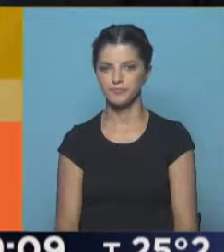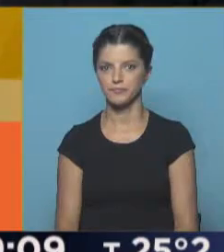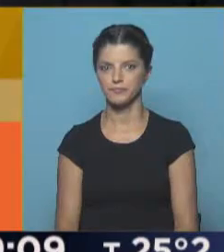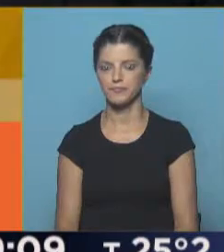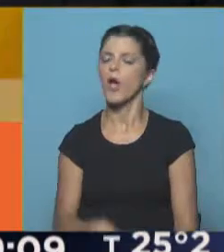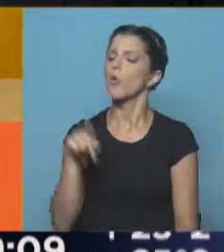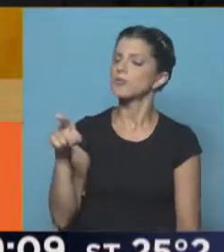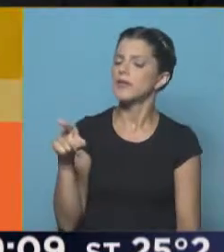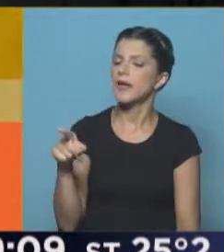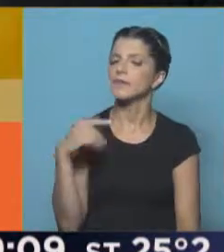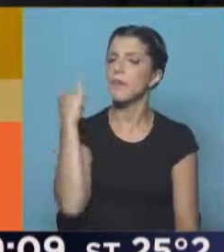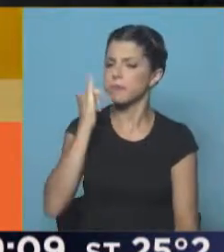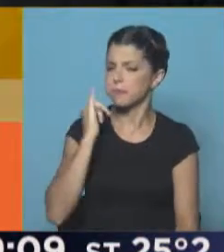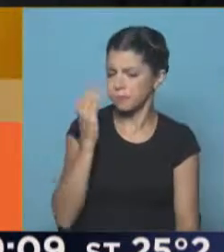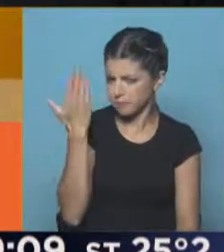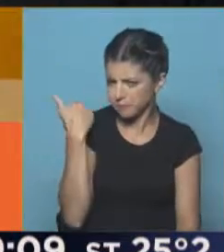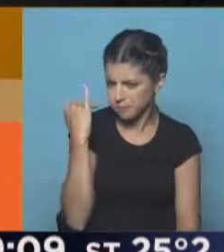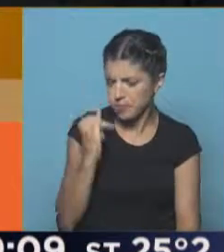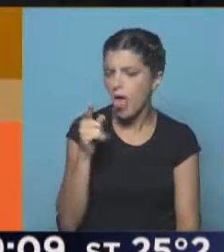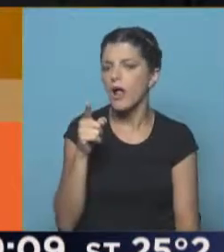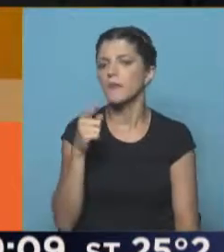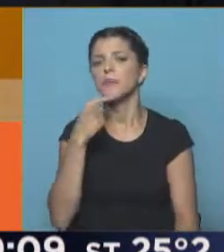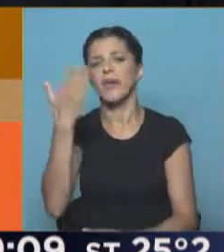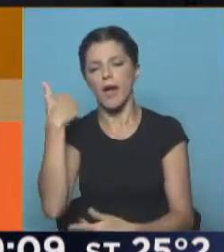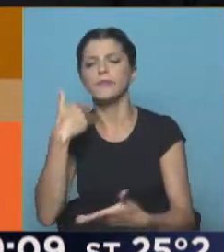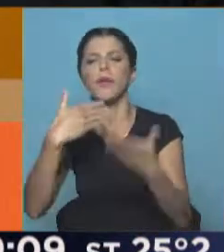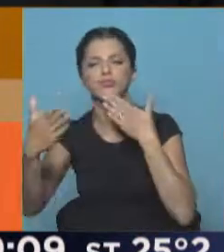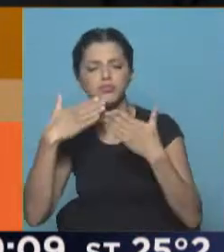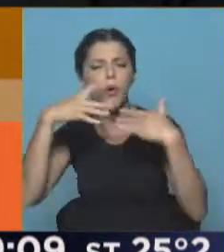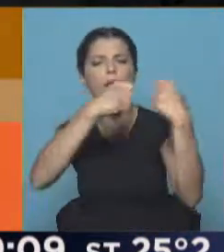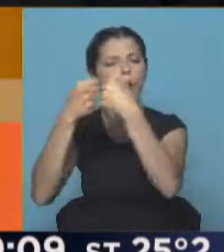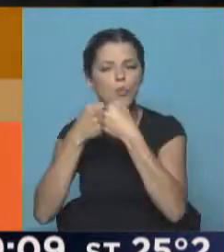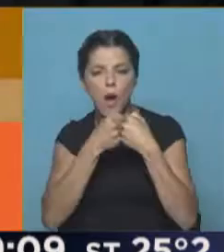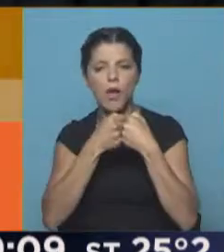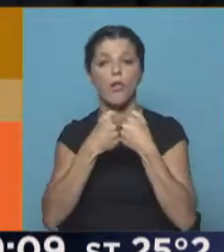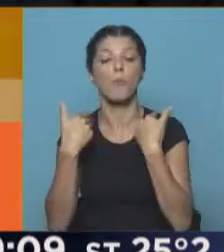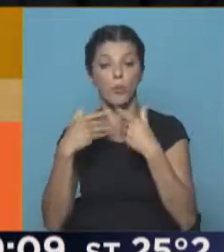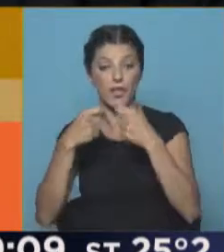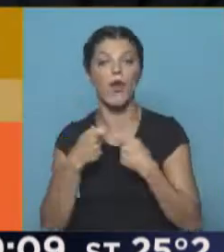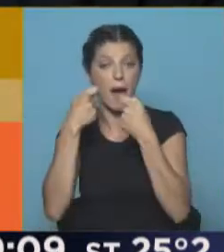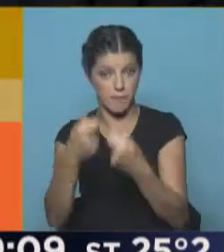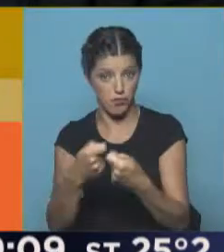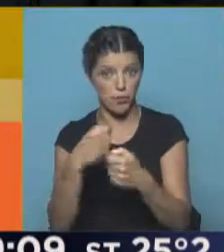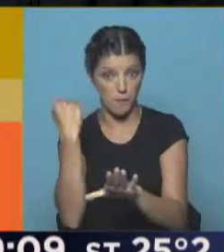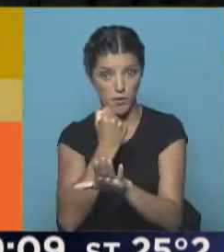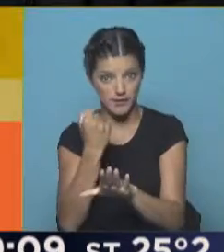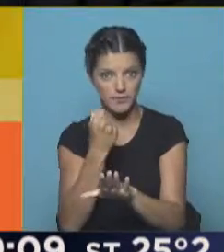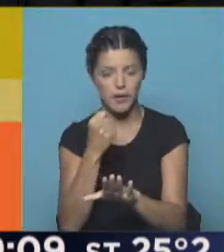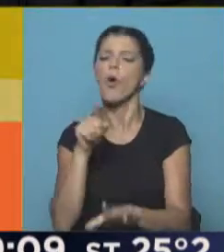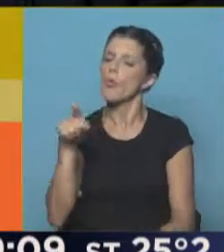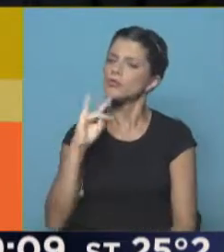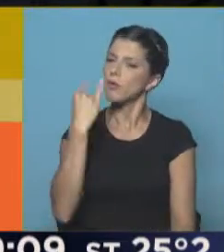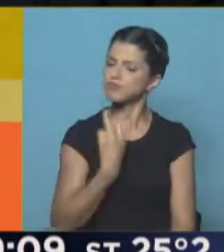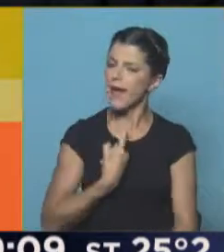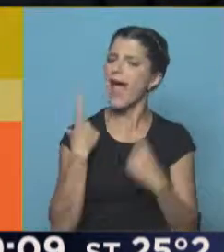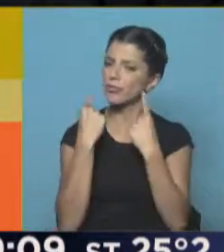final que usted acaba de describir, teniendo en cuenta que hubo diálogo, consenso, y se llegó a una amplia mayoría en la votación, ¿hacen una autocrítica tanto el